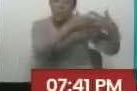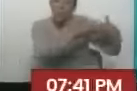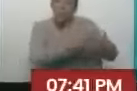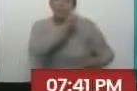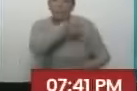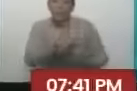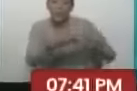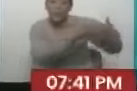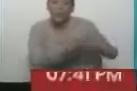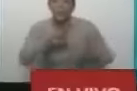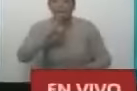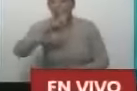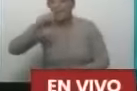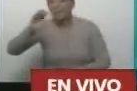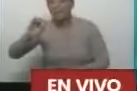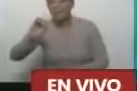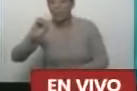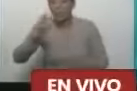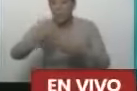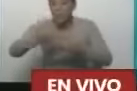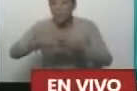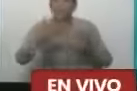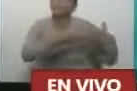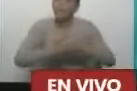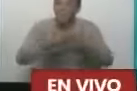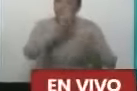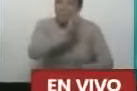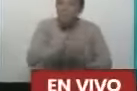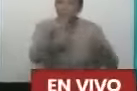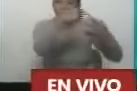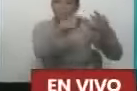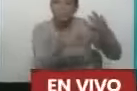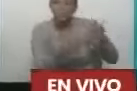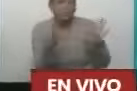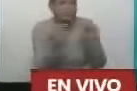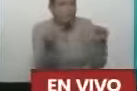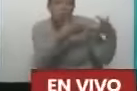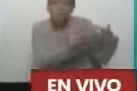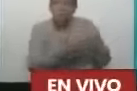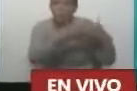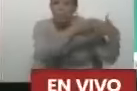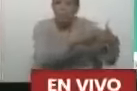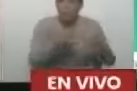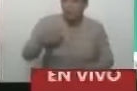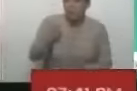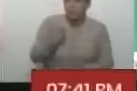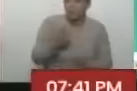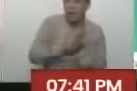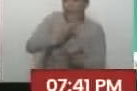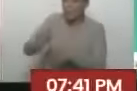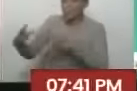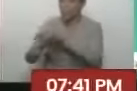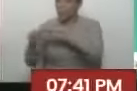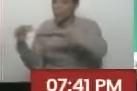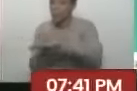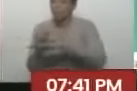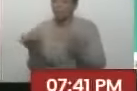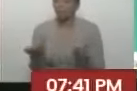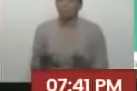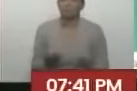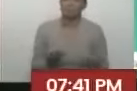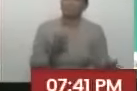mó y Gringo son los dueños del presidente de la república Cooperativa de Guyana eso lo que llaman